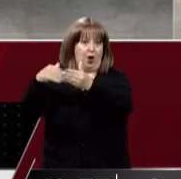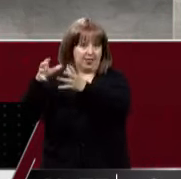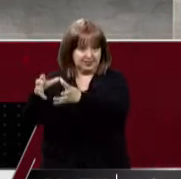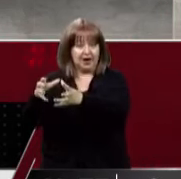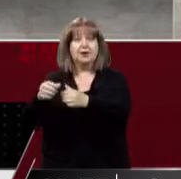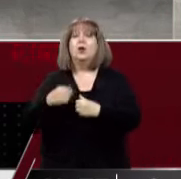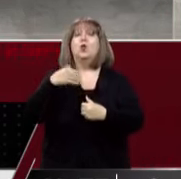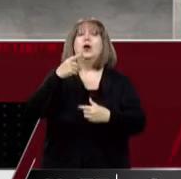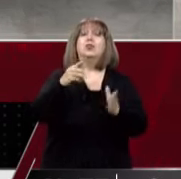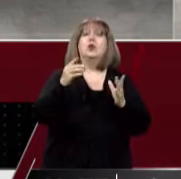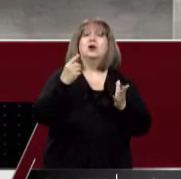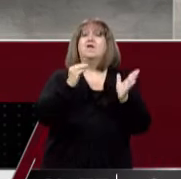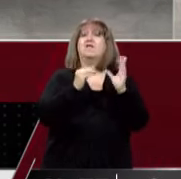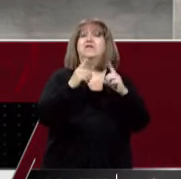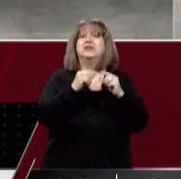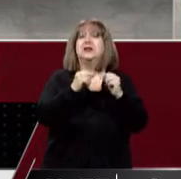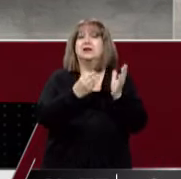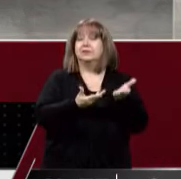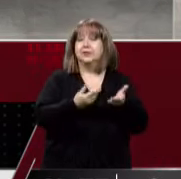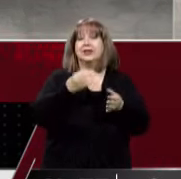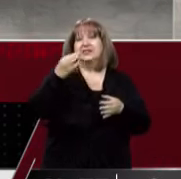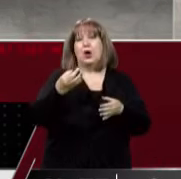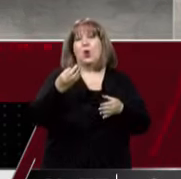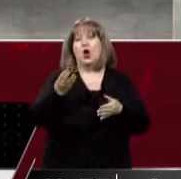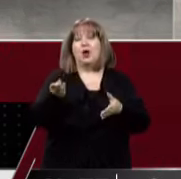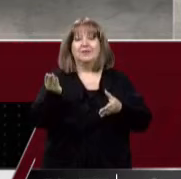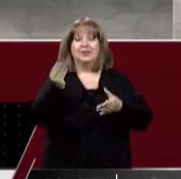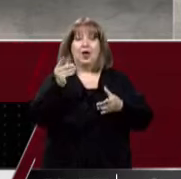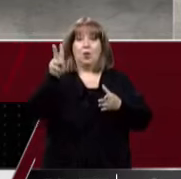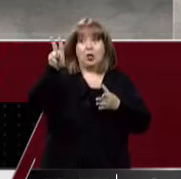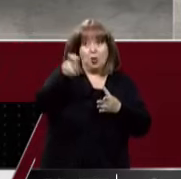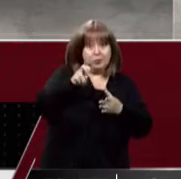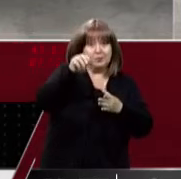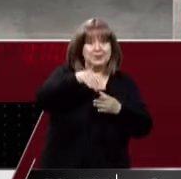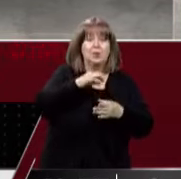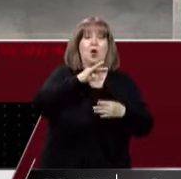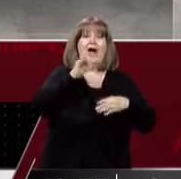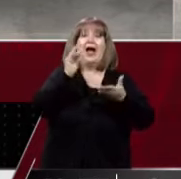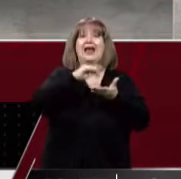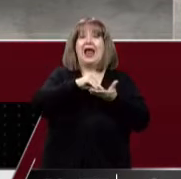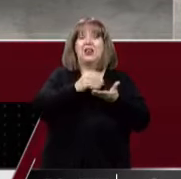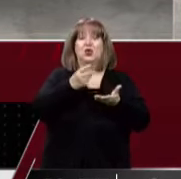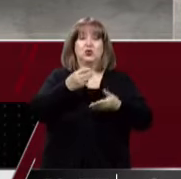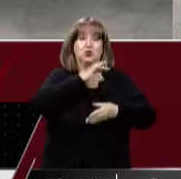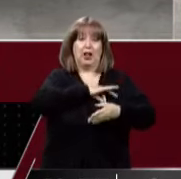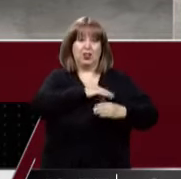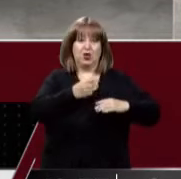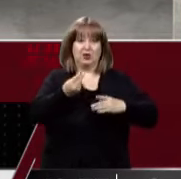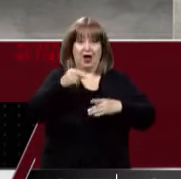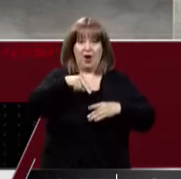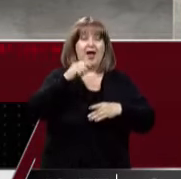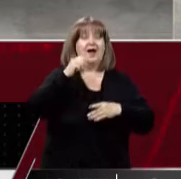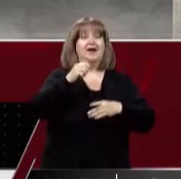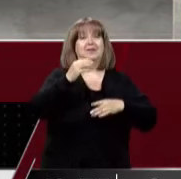pregunta. Seguramente va a venir con el aguinaldo. Exactamente. ¿Sí? Cuando cobren el aguinaldo, allí también vendrá incorporado para aquellos